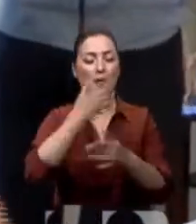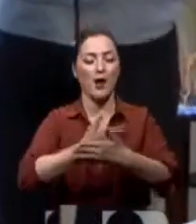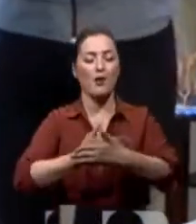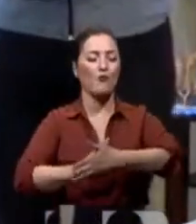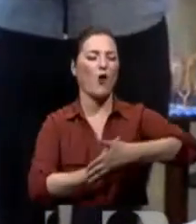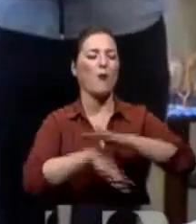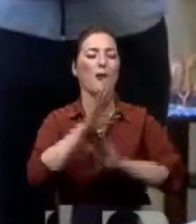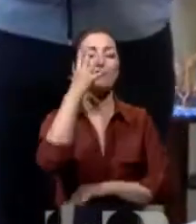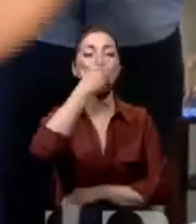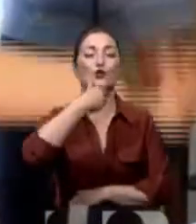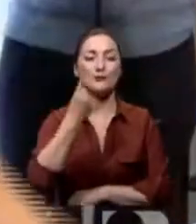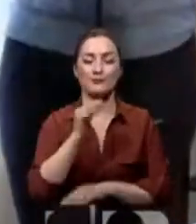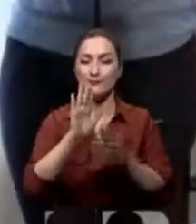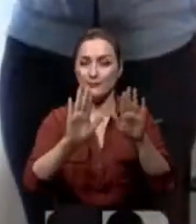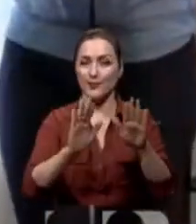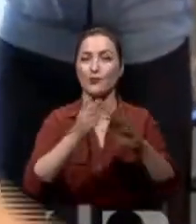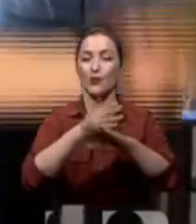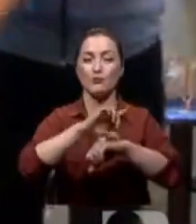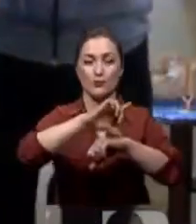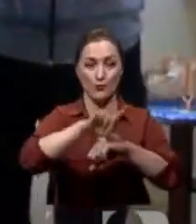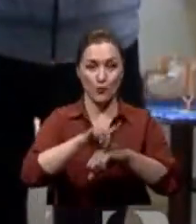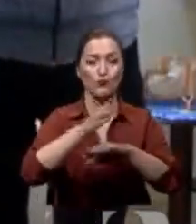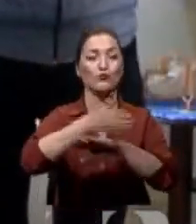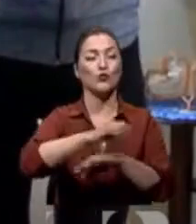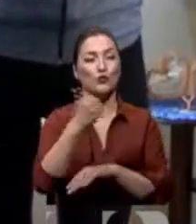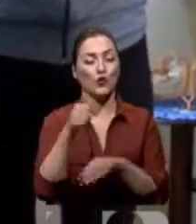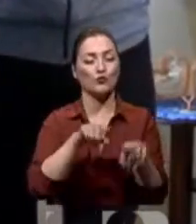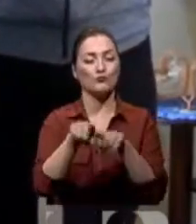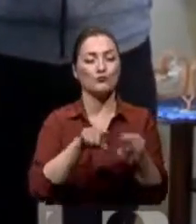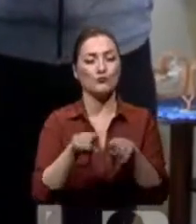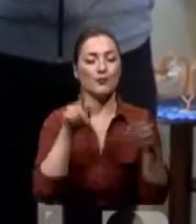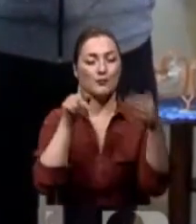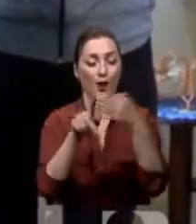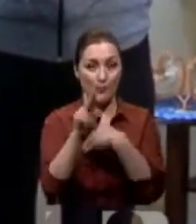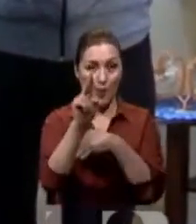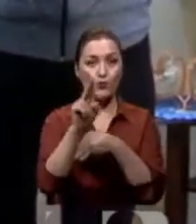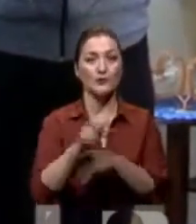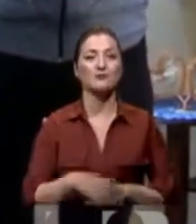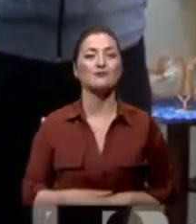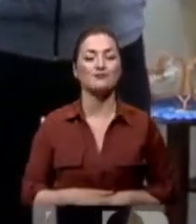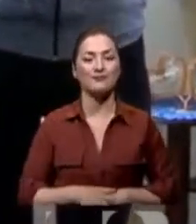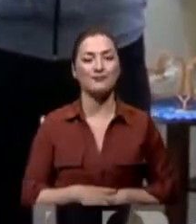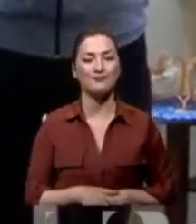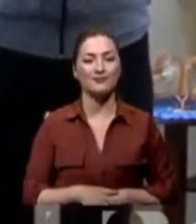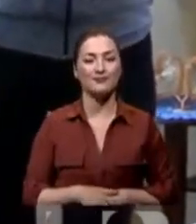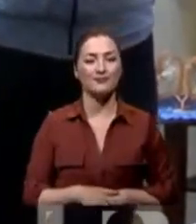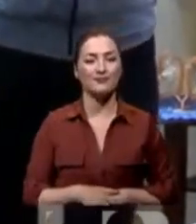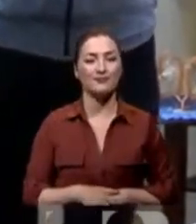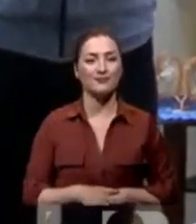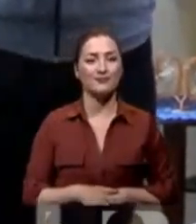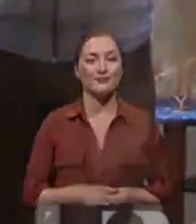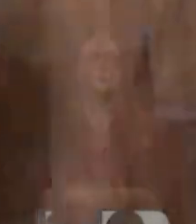guagua más linda. Ya regresamos en unos minutos con otro concursante. Nos vamos a un corte comercial. Chao, chao.